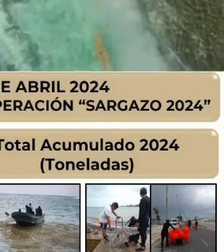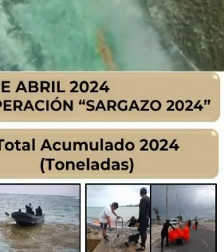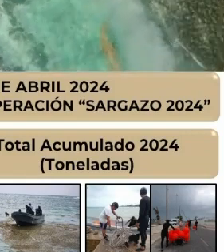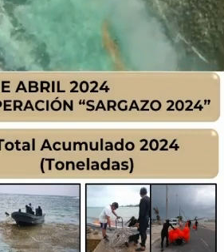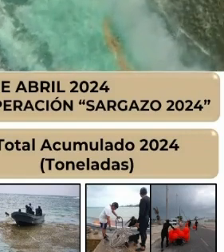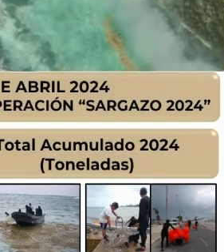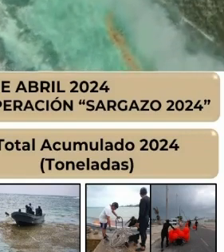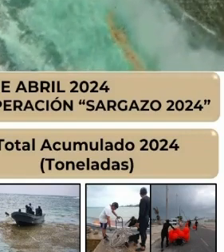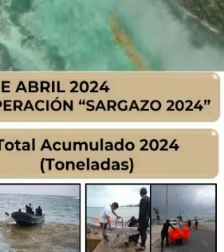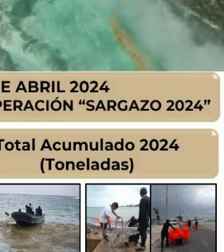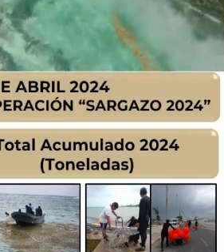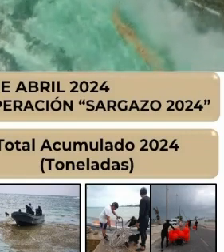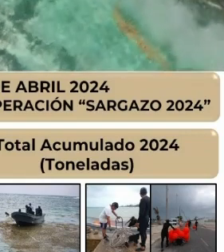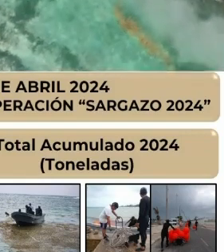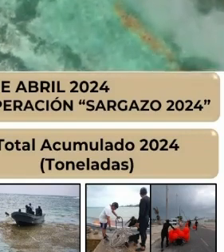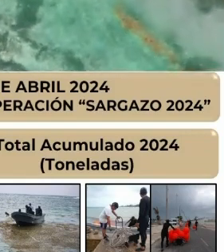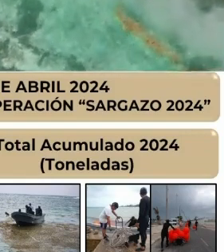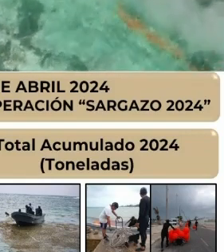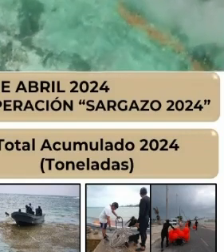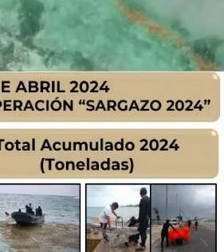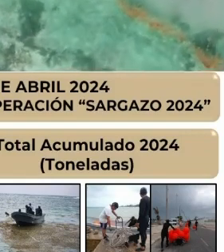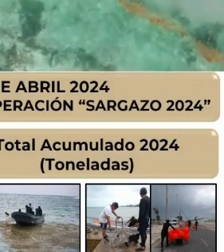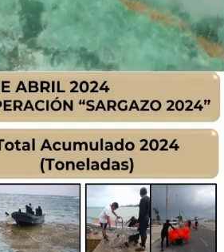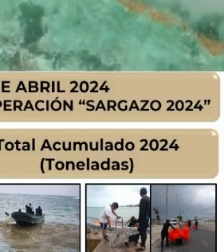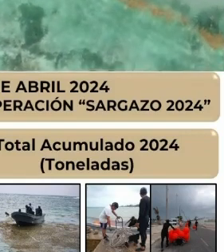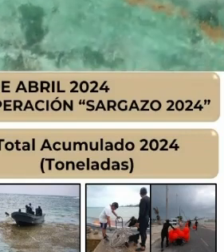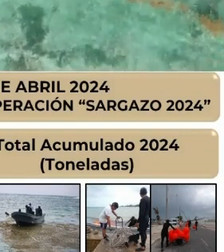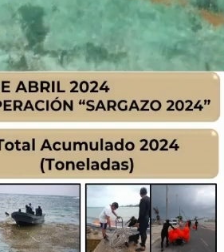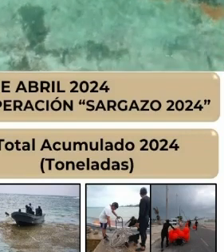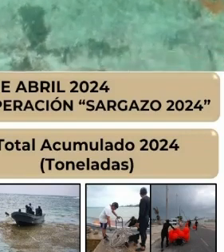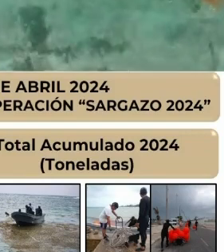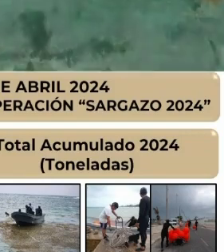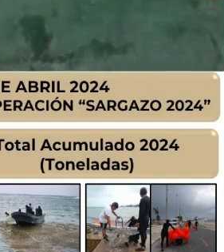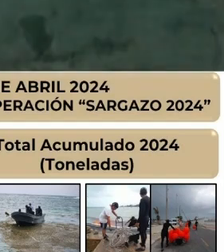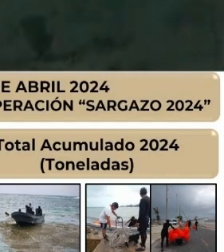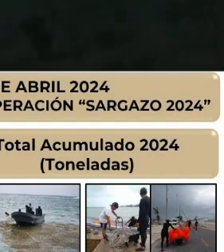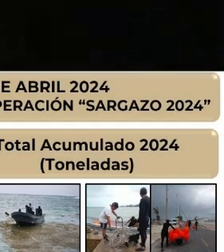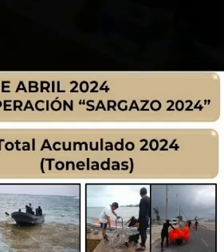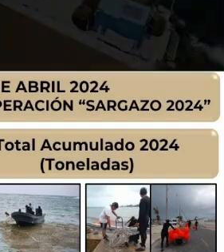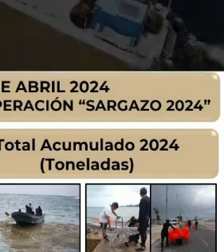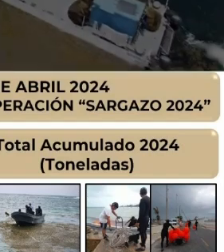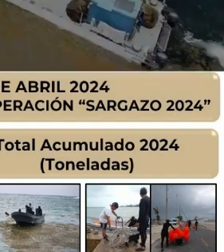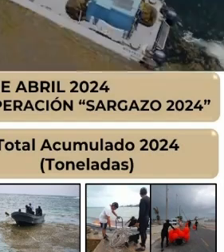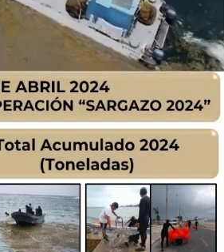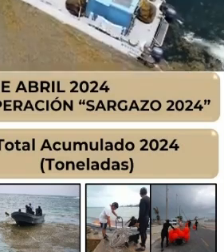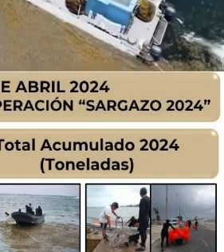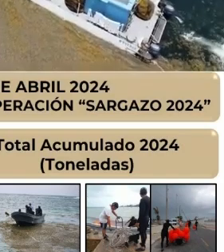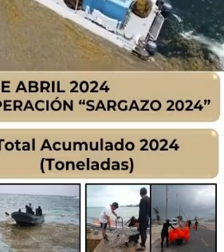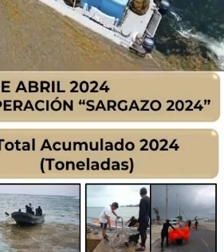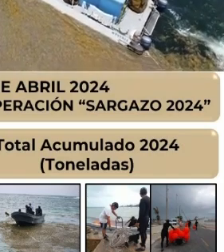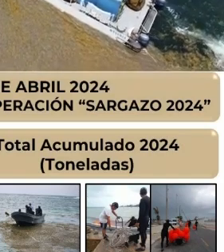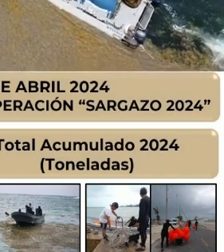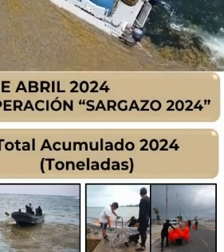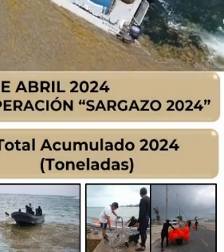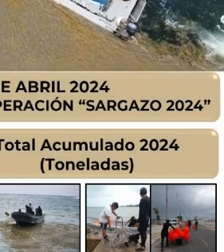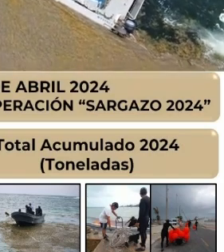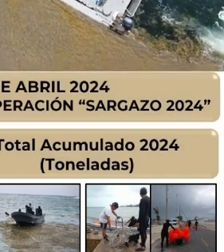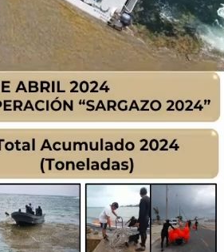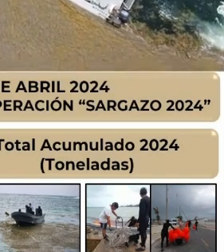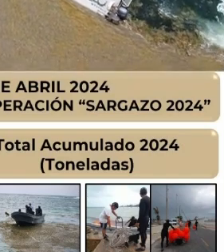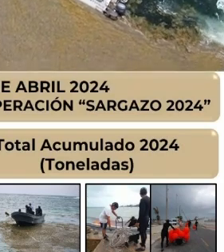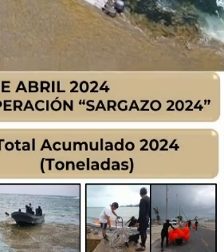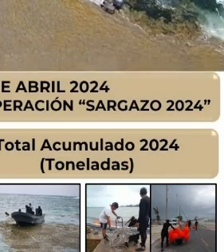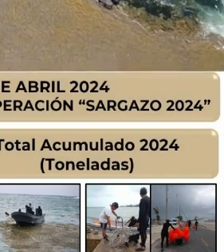Sargazo, ya se empezó a partir del 1 de abril, tenemos 4 barredoras, embarcaciones